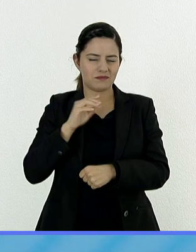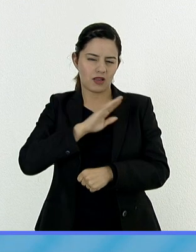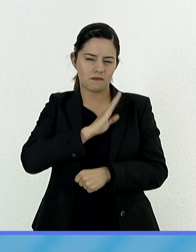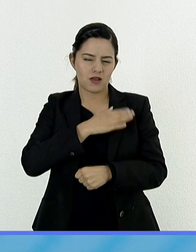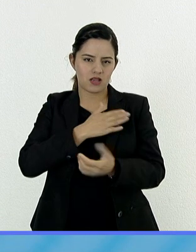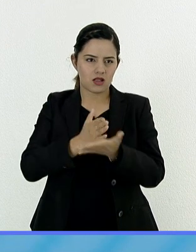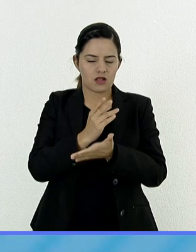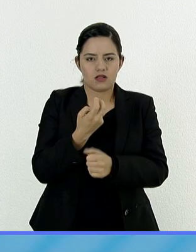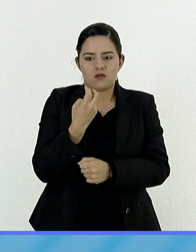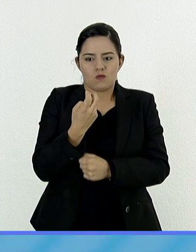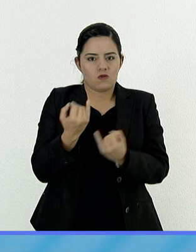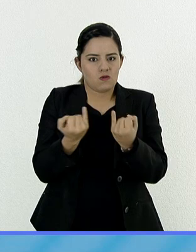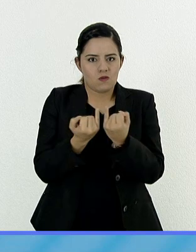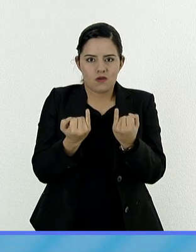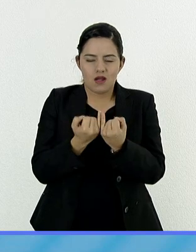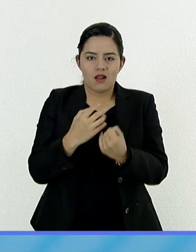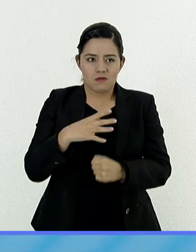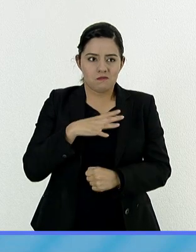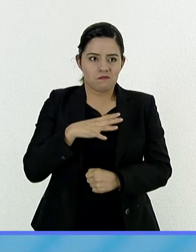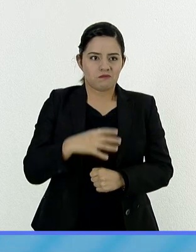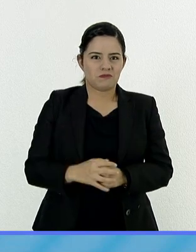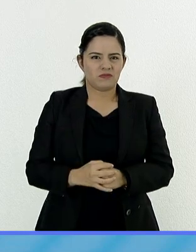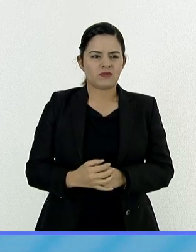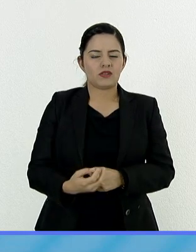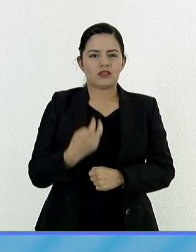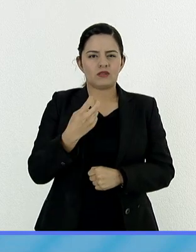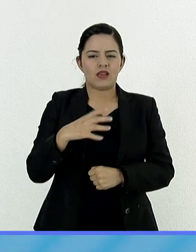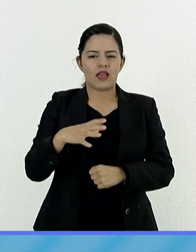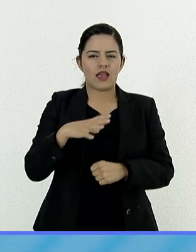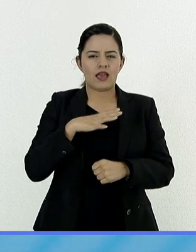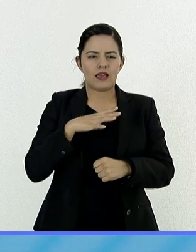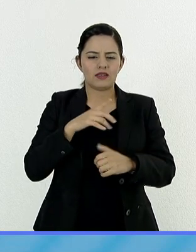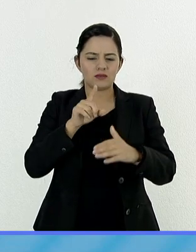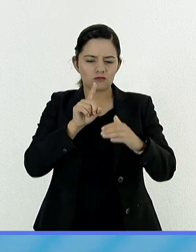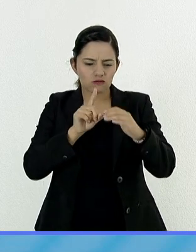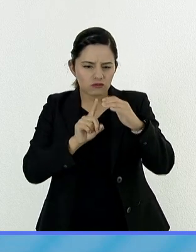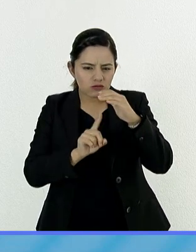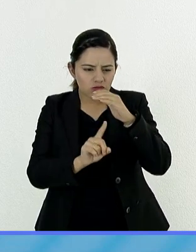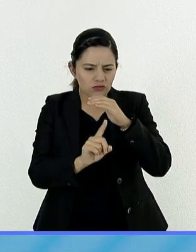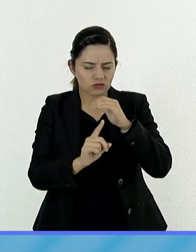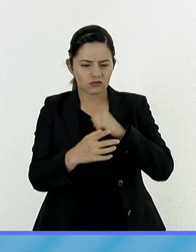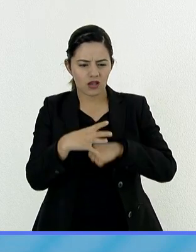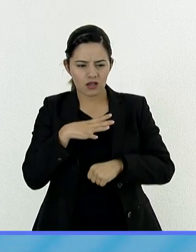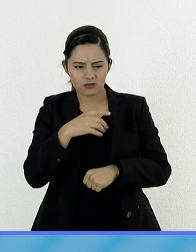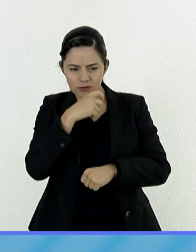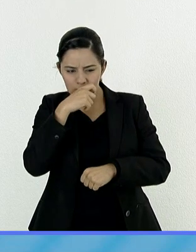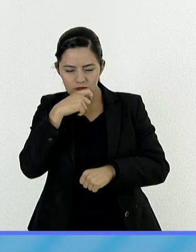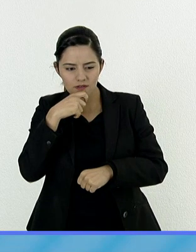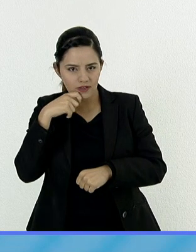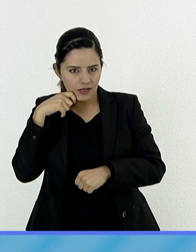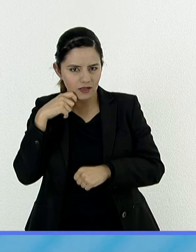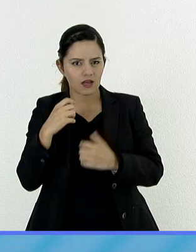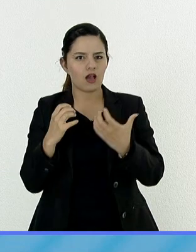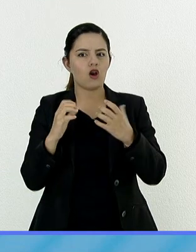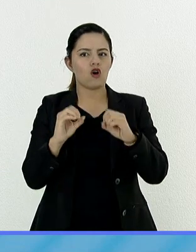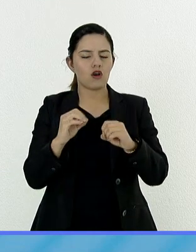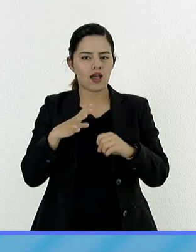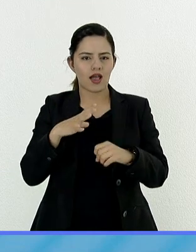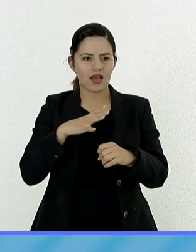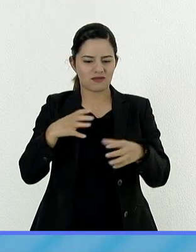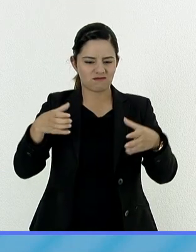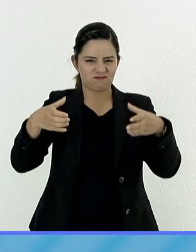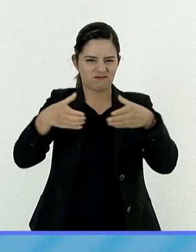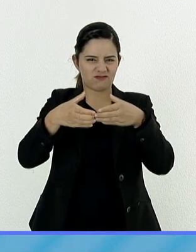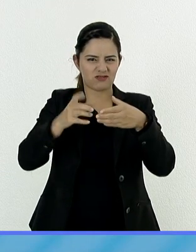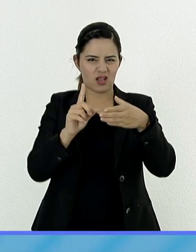qué estamos hablando hablas de de Cuevas secas de Cuevas húmedas de cenotes qué es lo que exploran qué